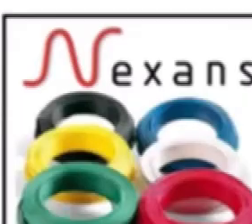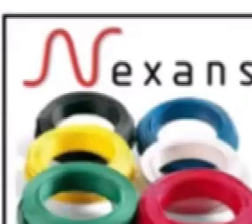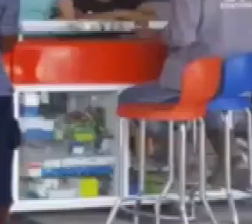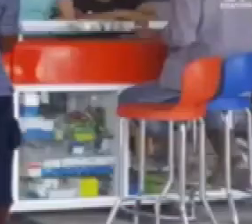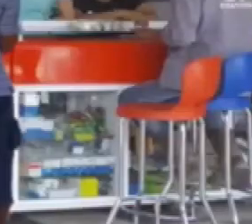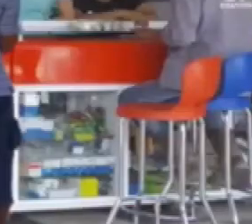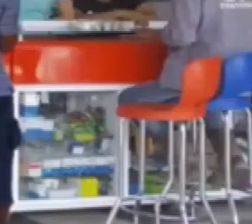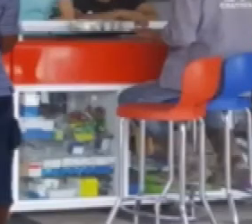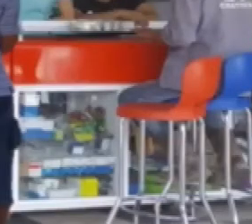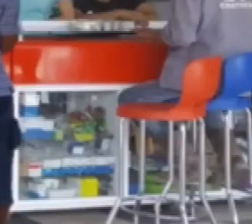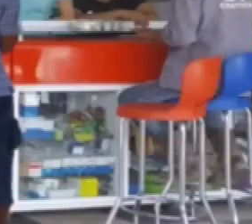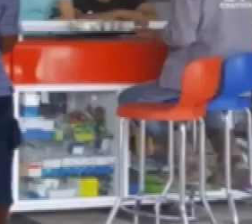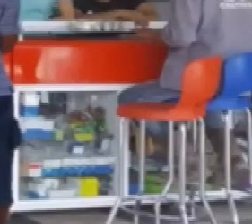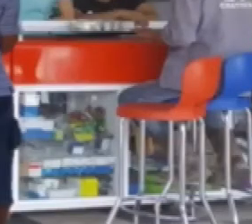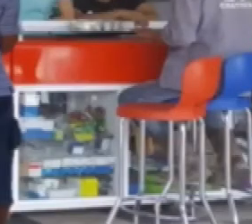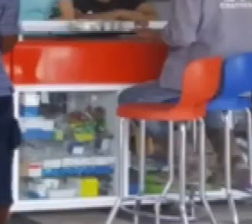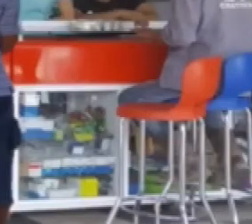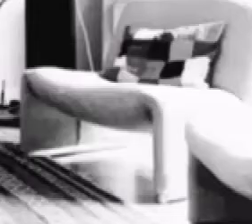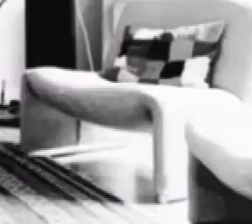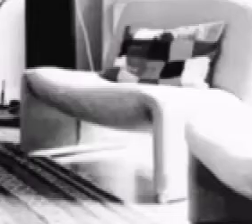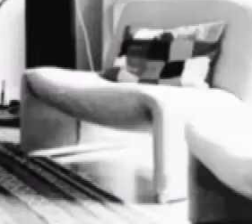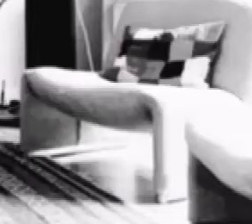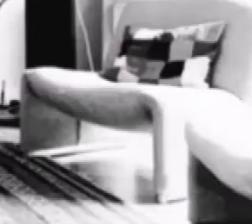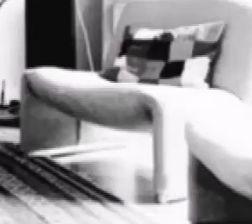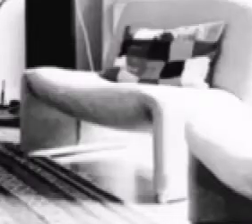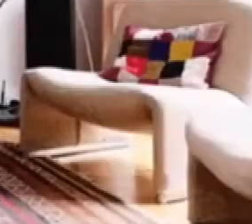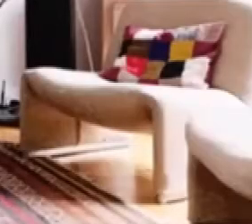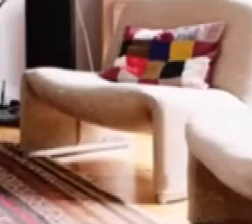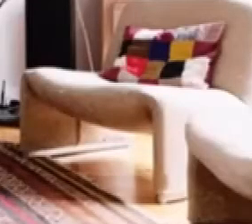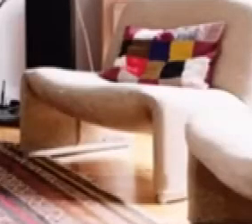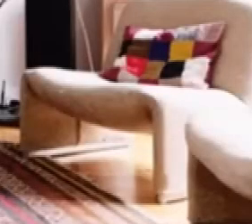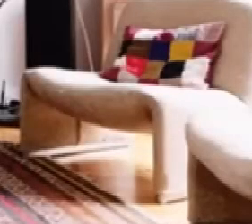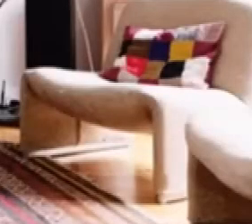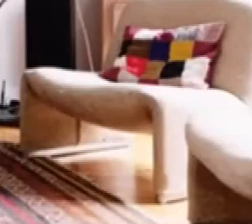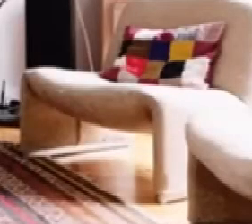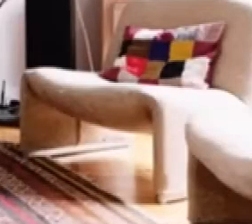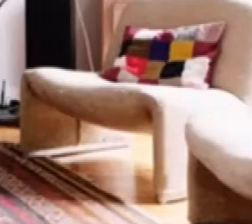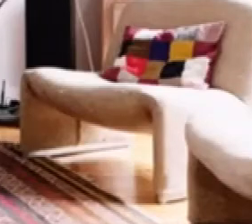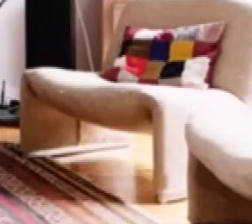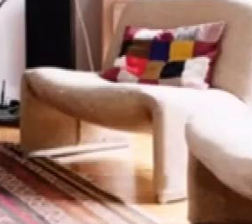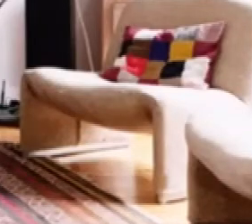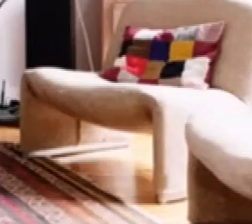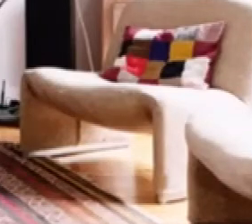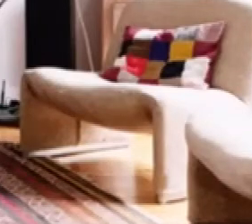calidad en materiales eléctricos. Electrofer, ilumina tu vida.